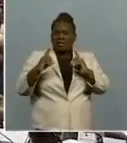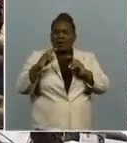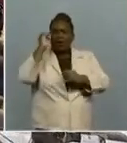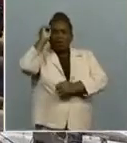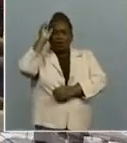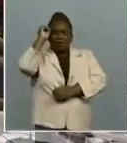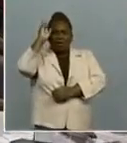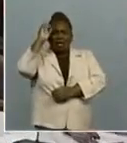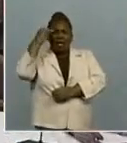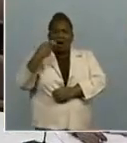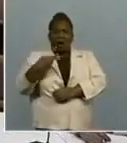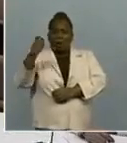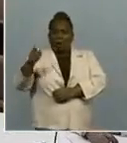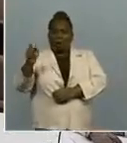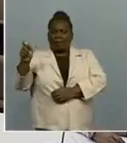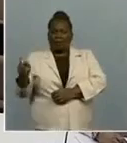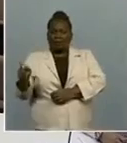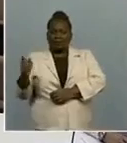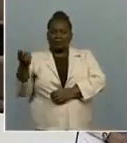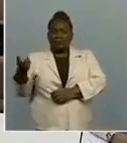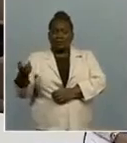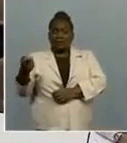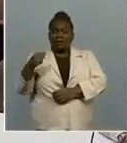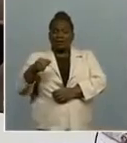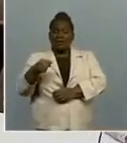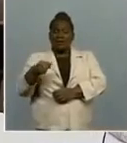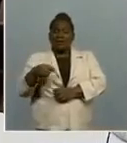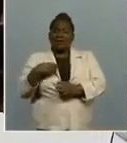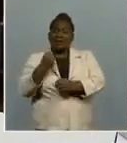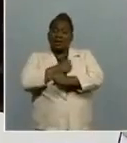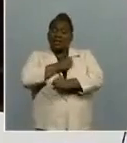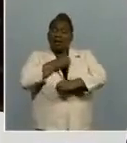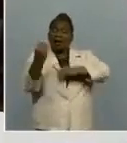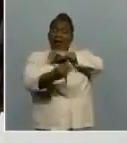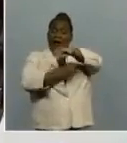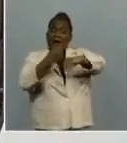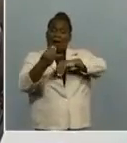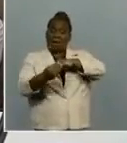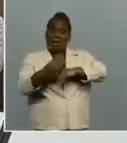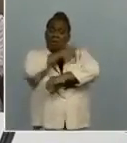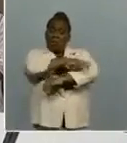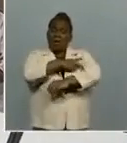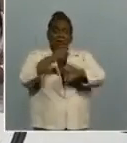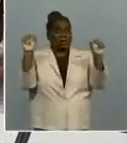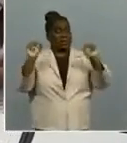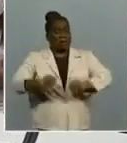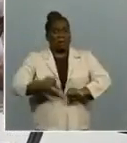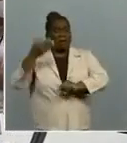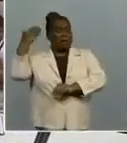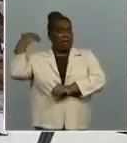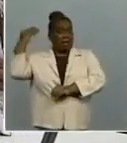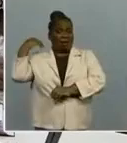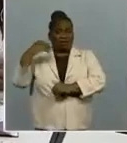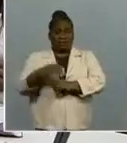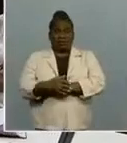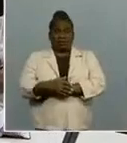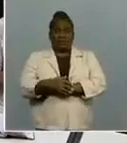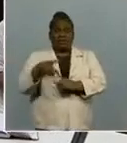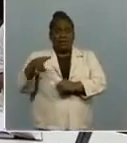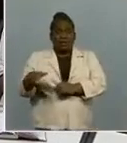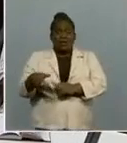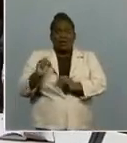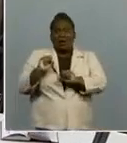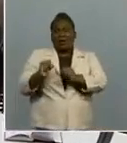profundamente humanistas que se habían fallado en la lucha por cambiar a un país desigual e injusto dependiente de una potencia extranjera